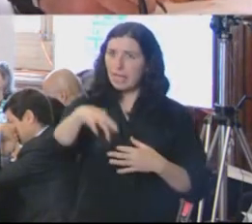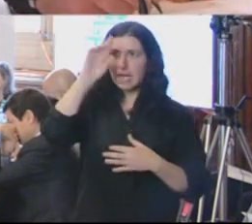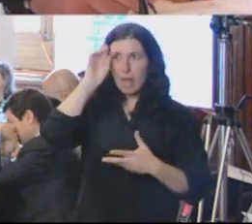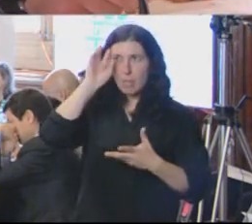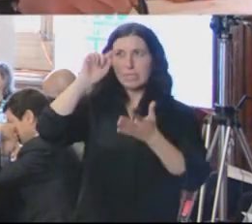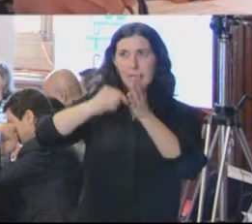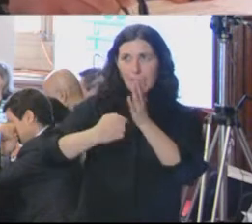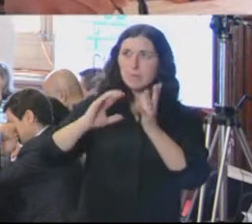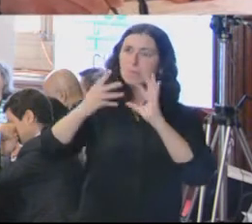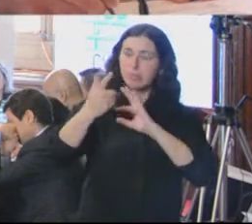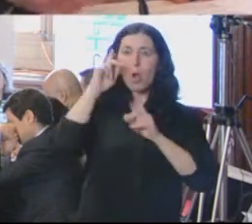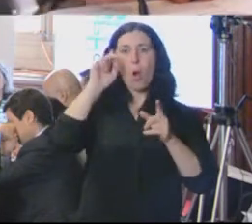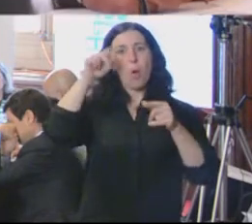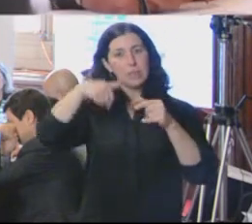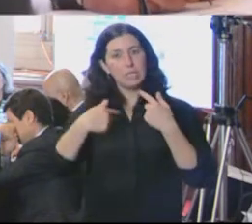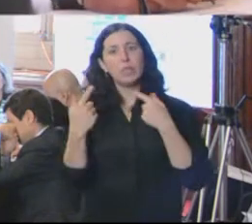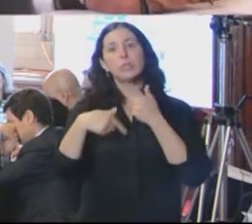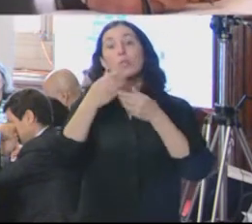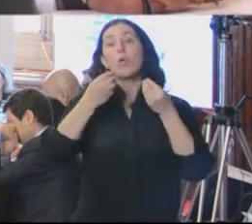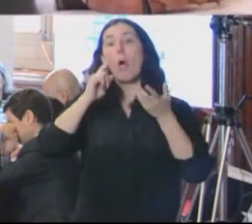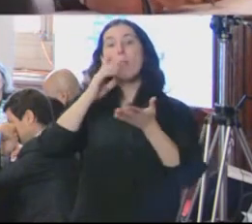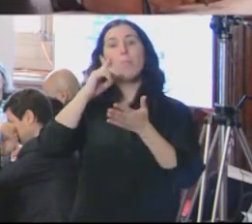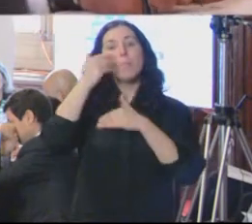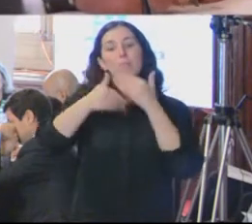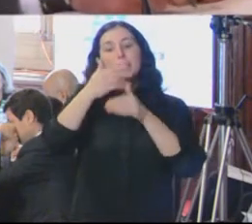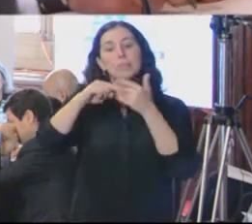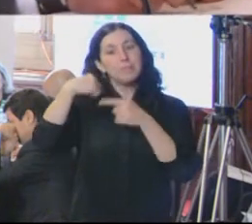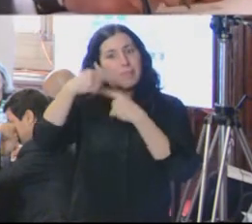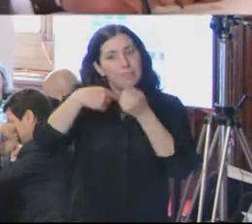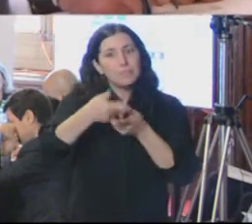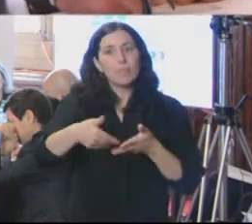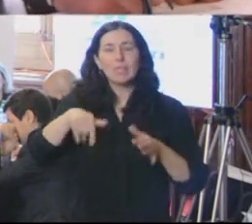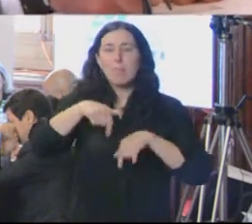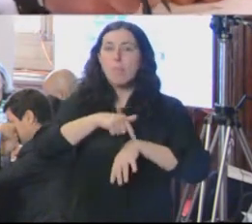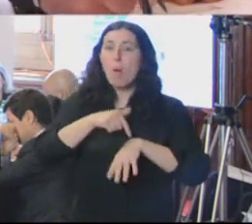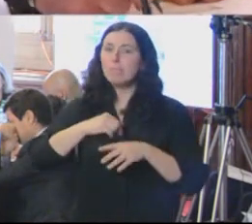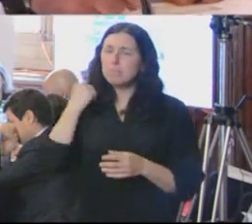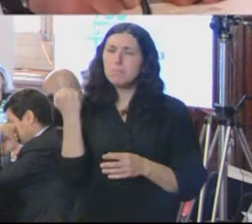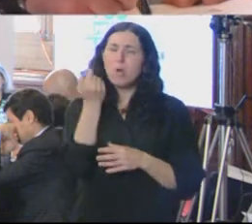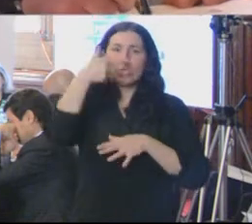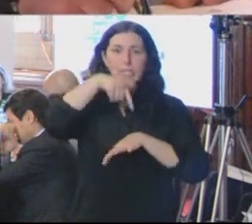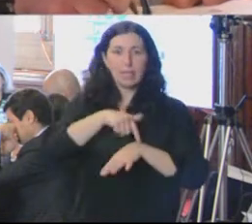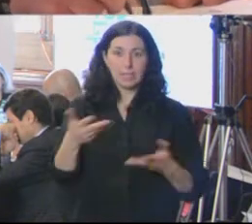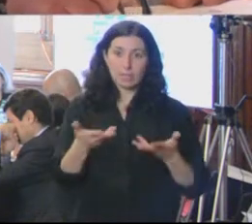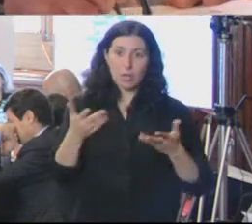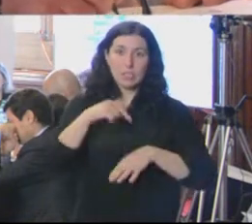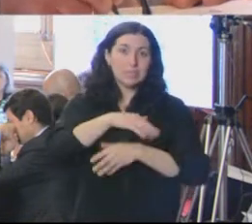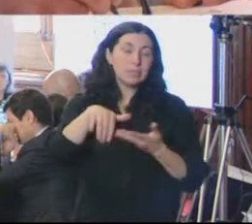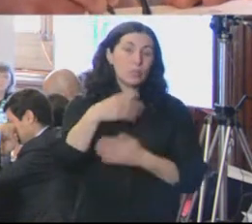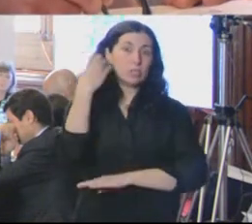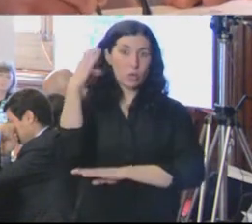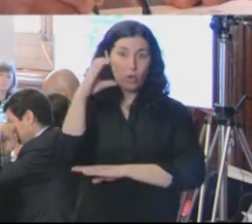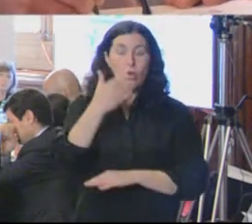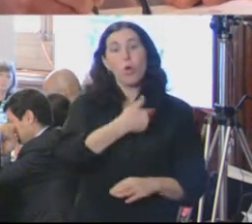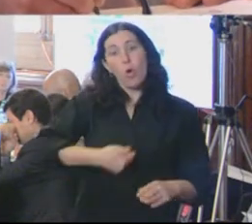visiones sobre la visión a seguir en esta etapa crucial que atraviesa Colombia. El Gobierno Nacional, a través del Ministerio del